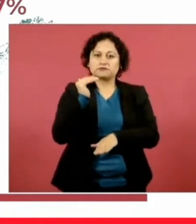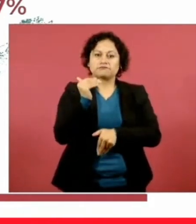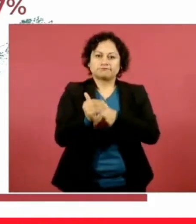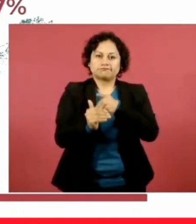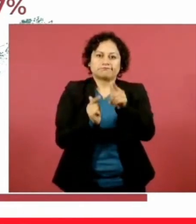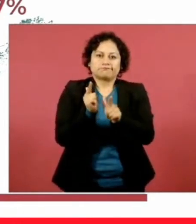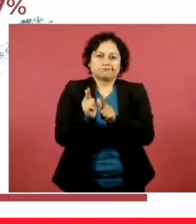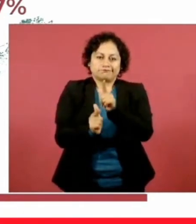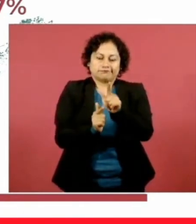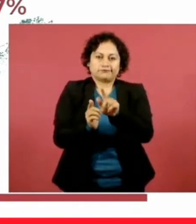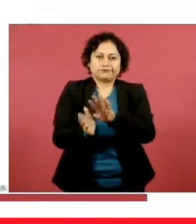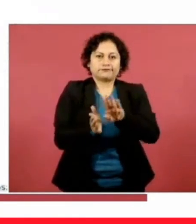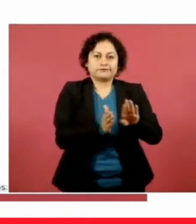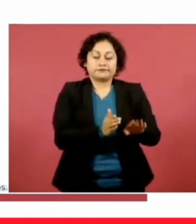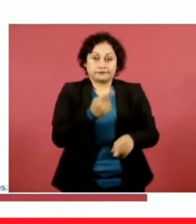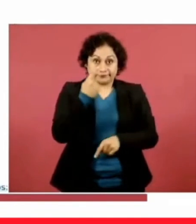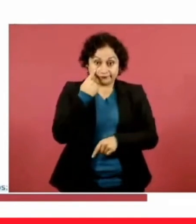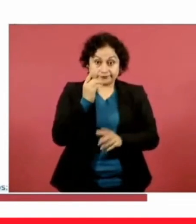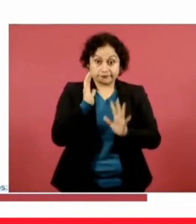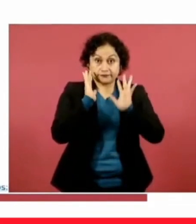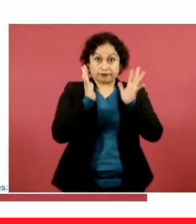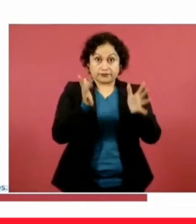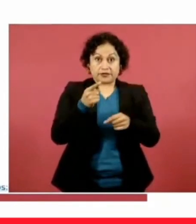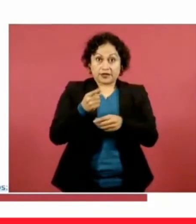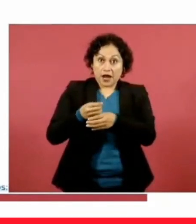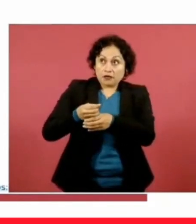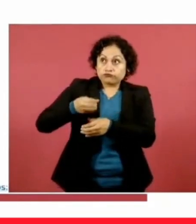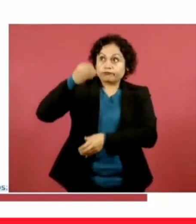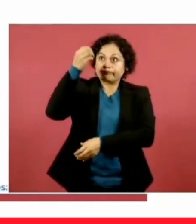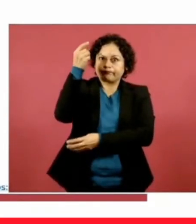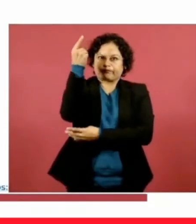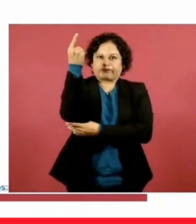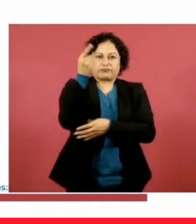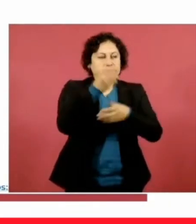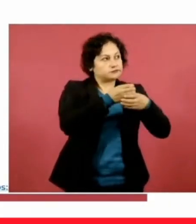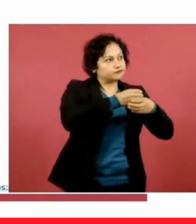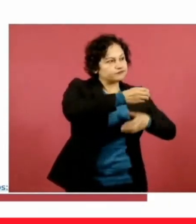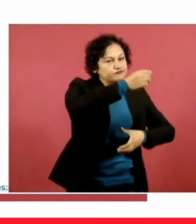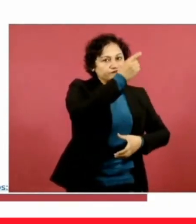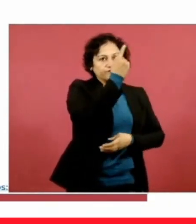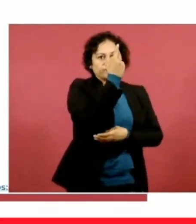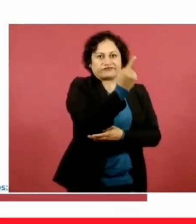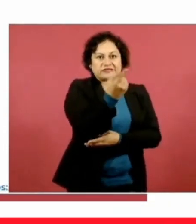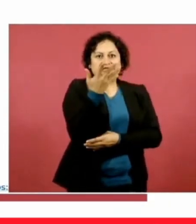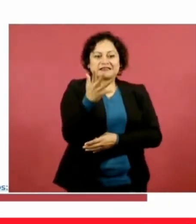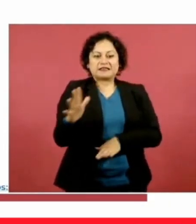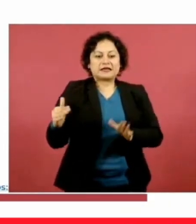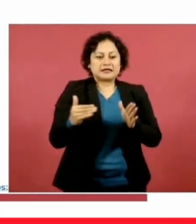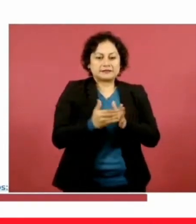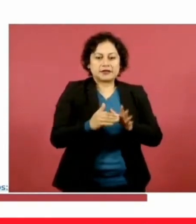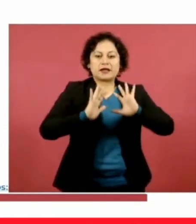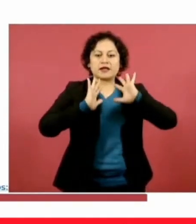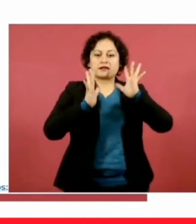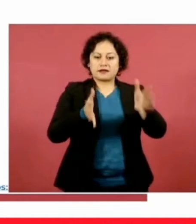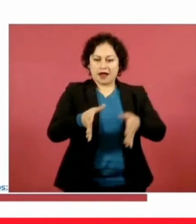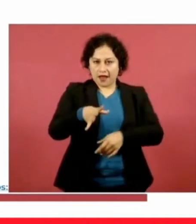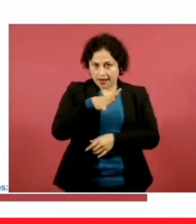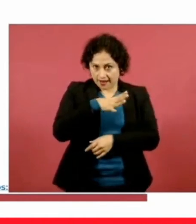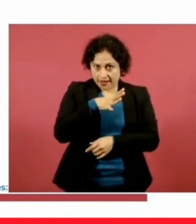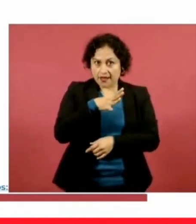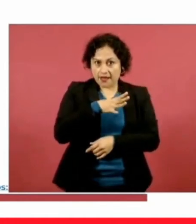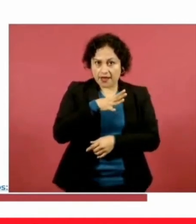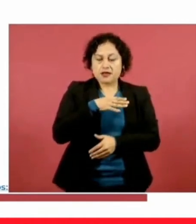10 mil 115 torres construidas y vamos avanzando bastante bien. Va a empezar a haber